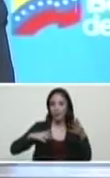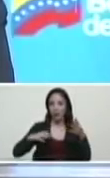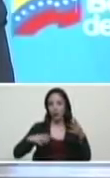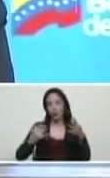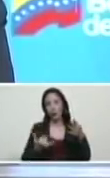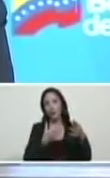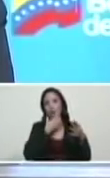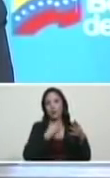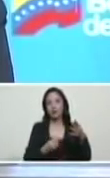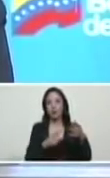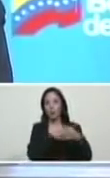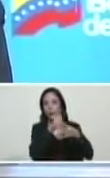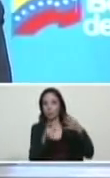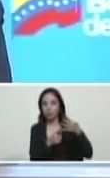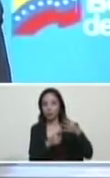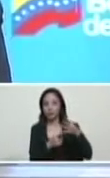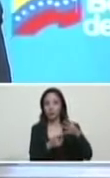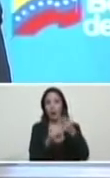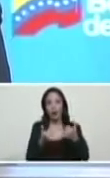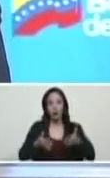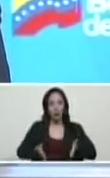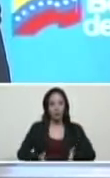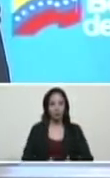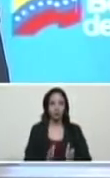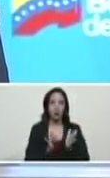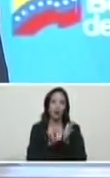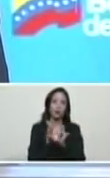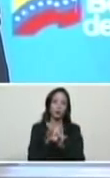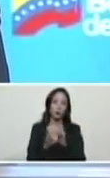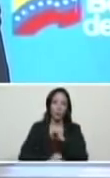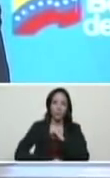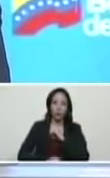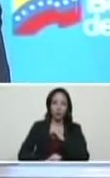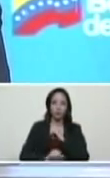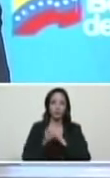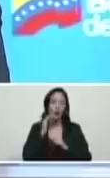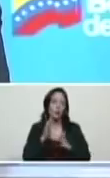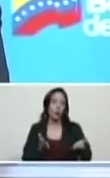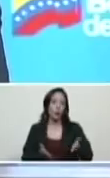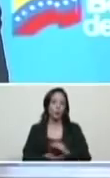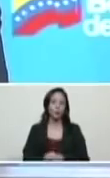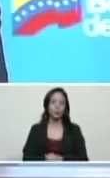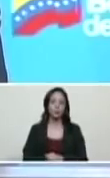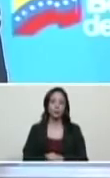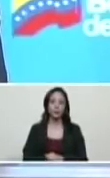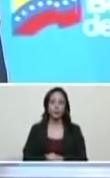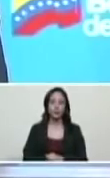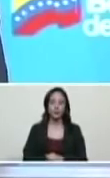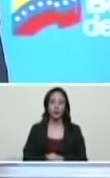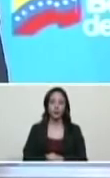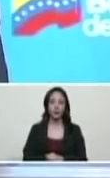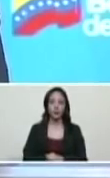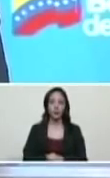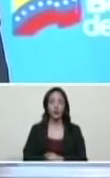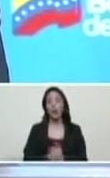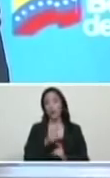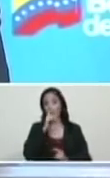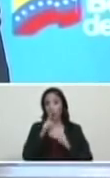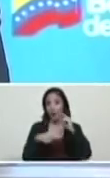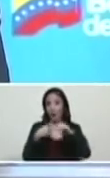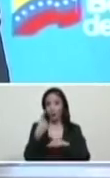Navidad con motivo del nacimiento del Niño Dios y de el nuevo año,